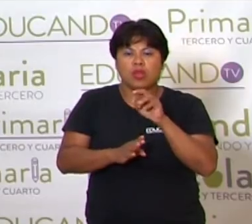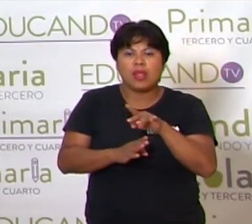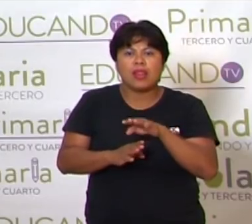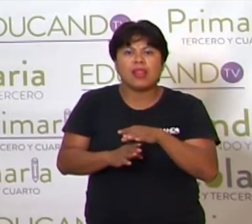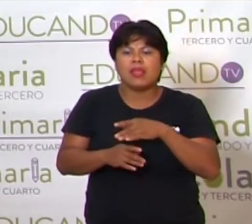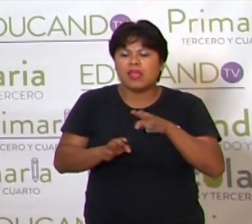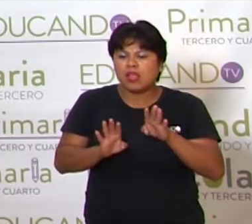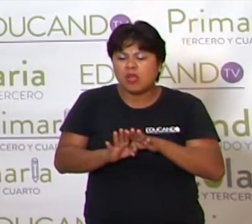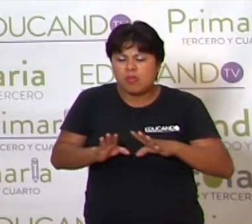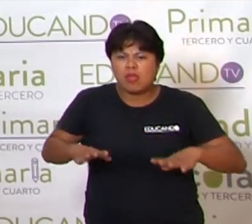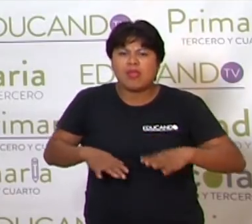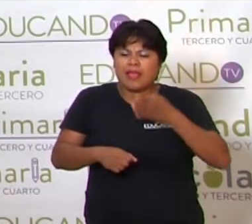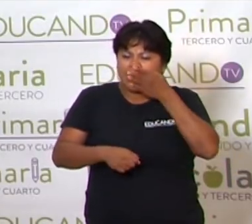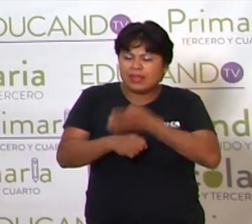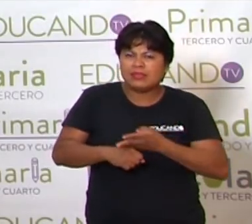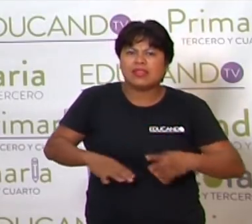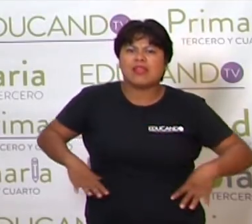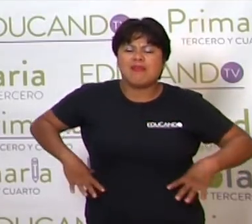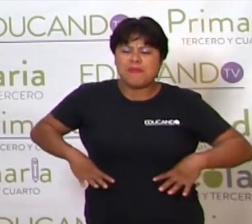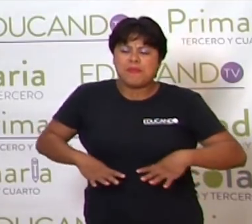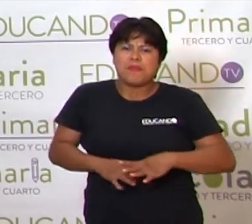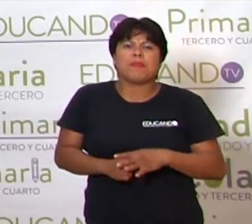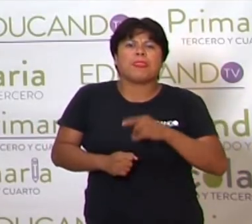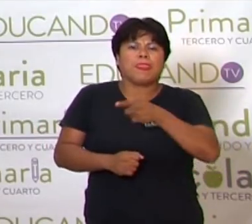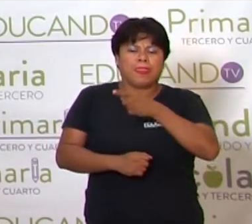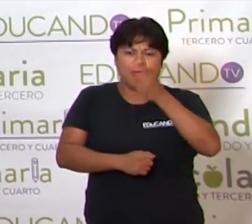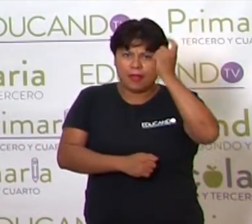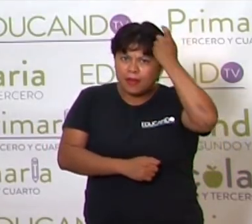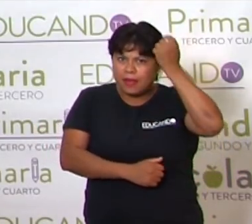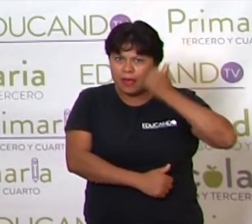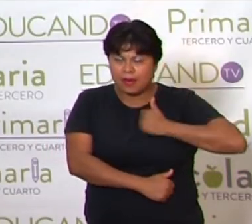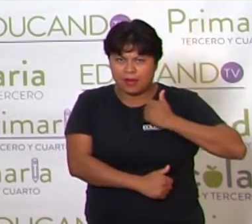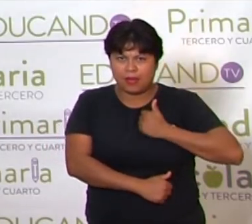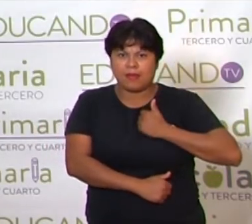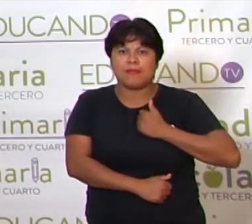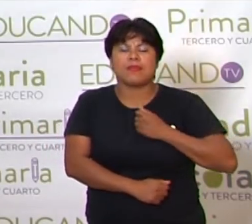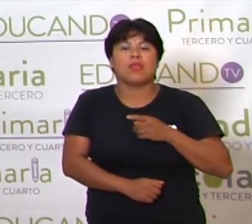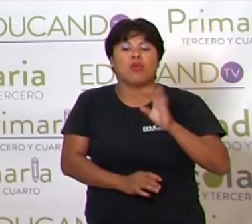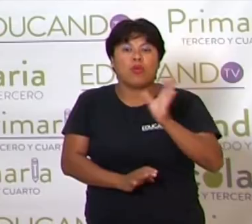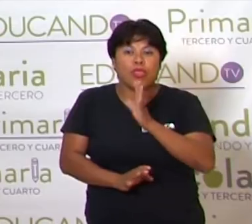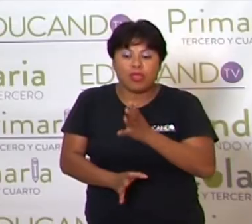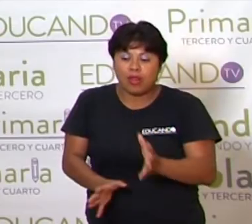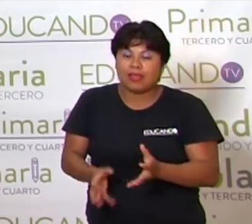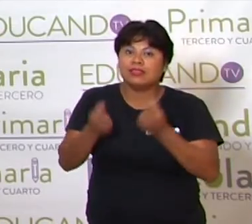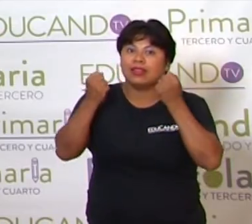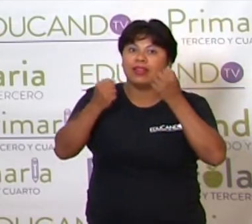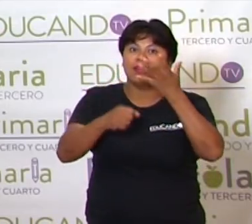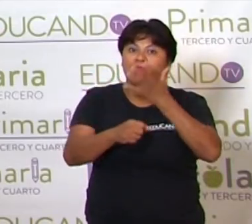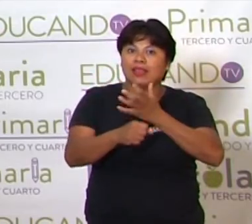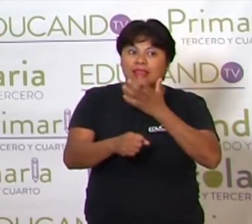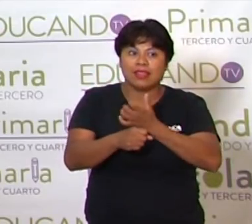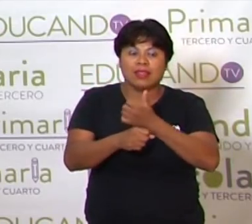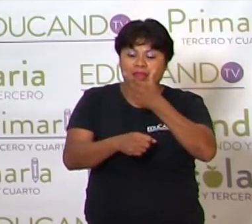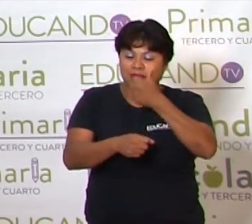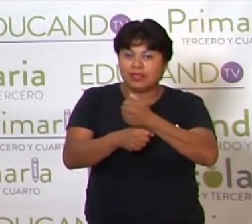tortura a la arriera. En la quinta escena cuando la salvan. Y en la sexta